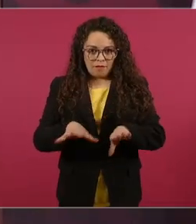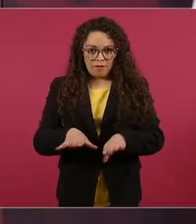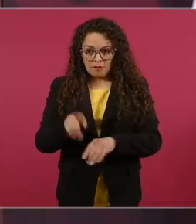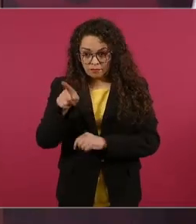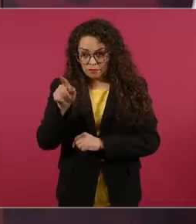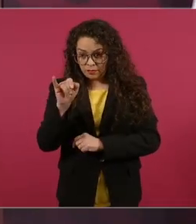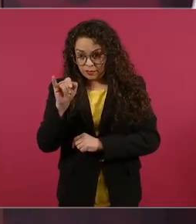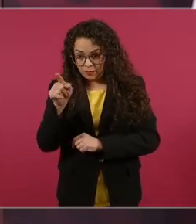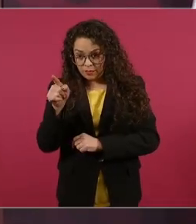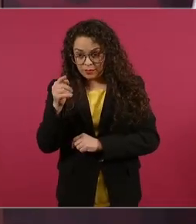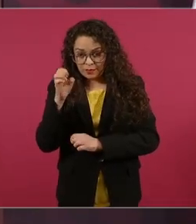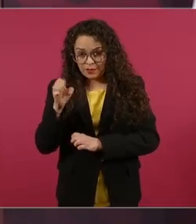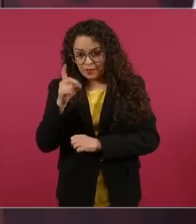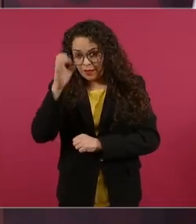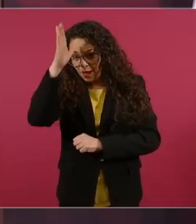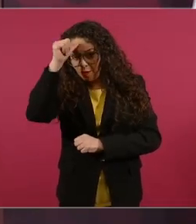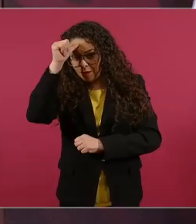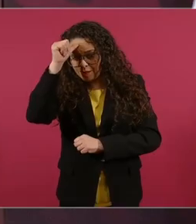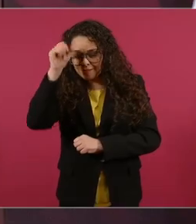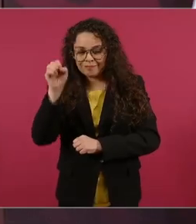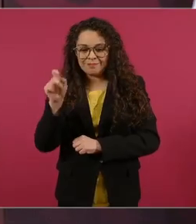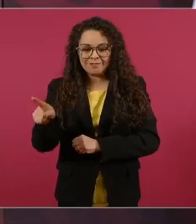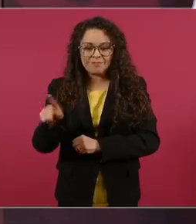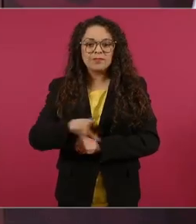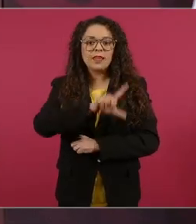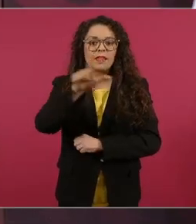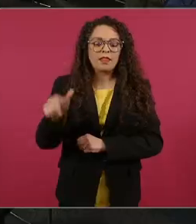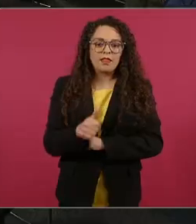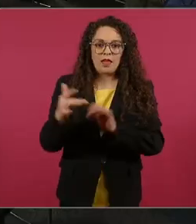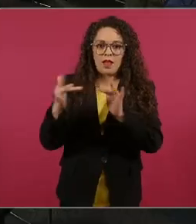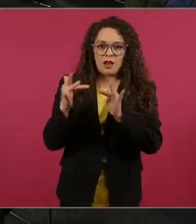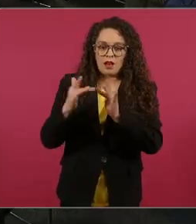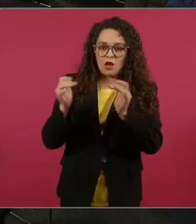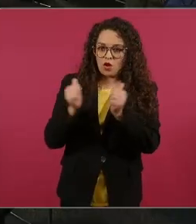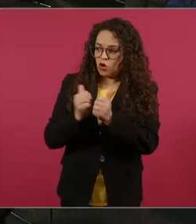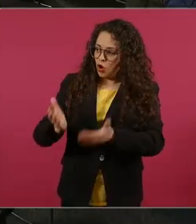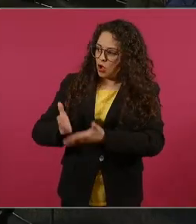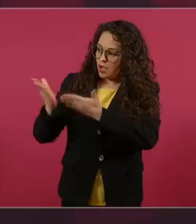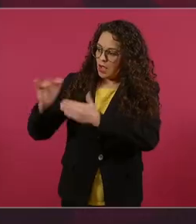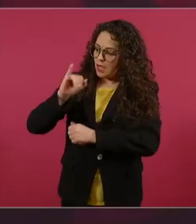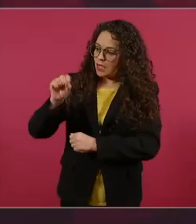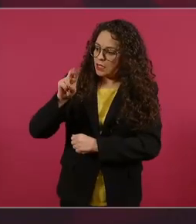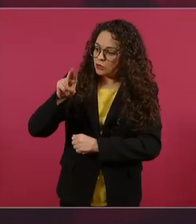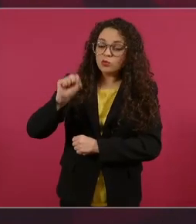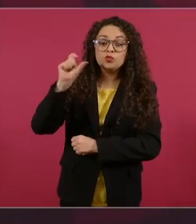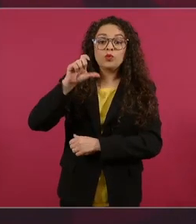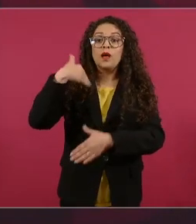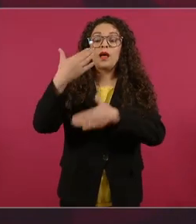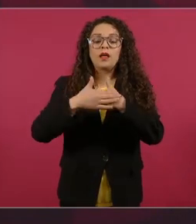se ponen aquí en comunicación con Jesús para que sepas cuándo es.